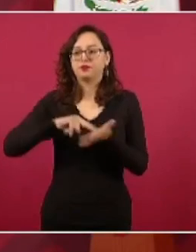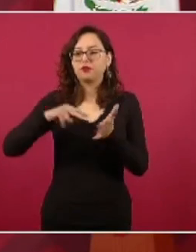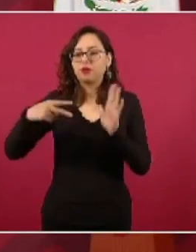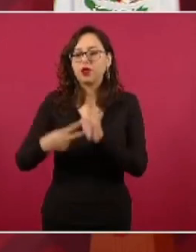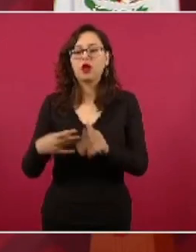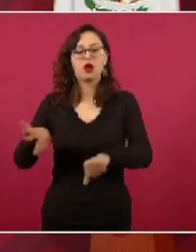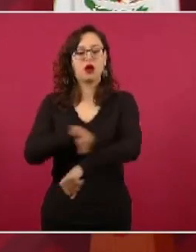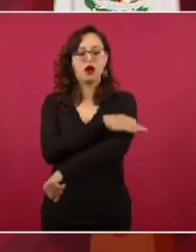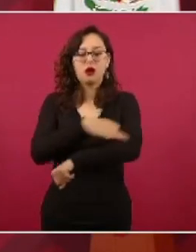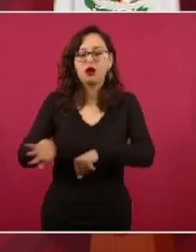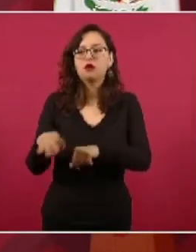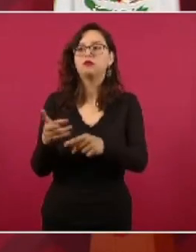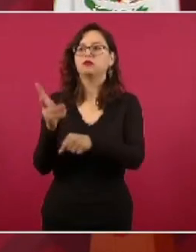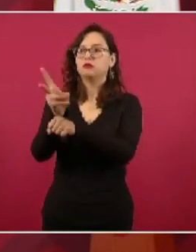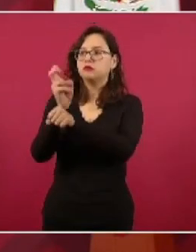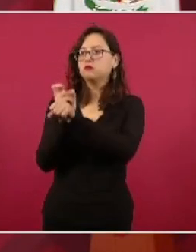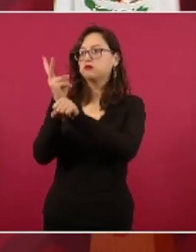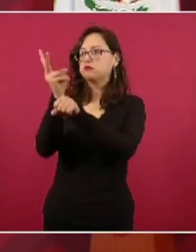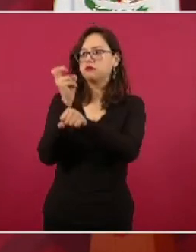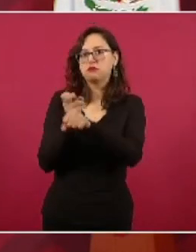estructuristas,